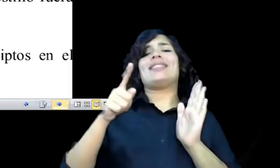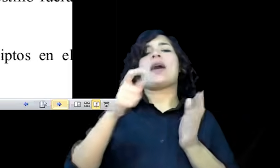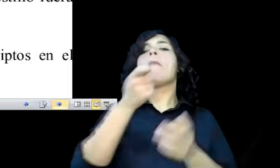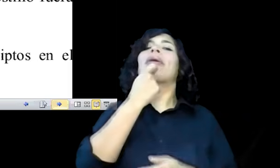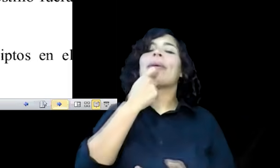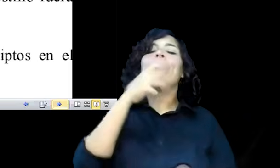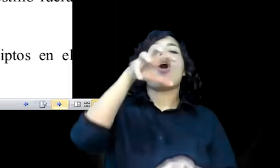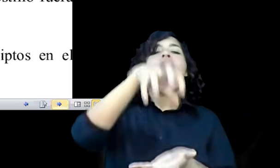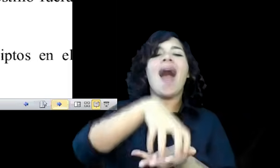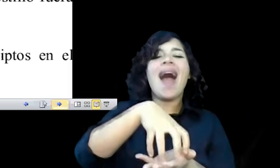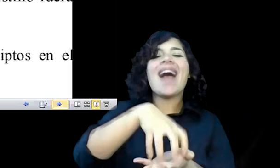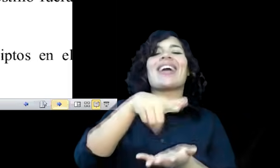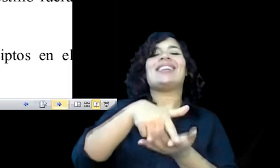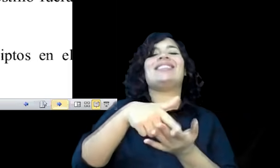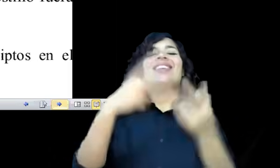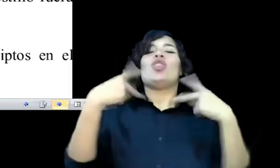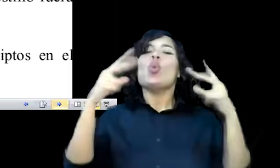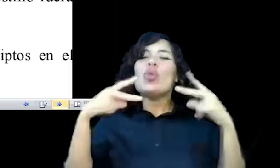turismo, la